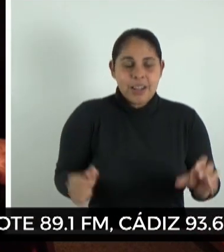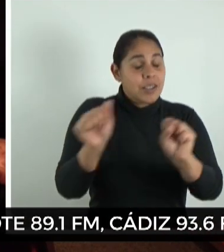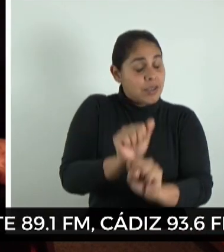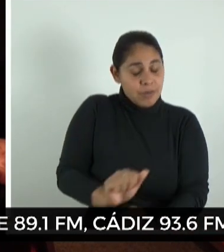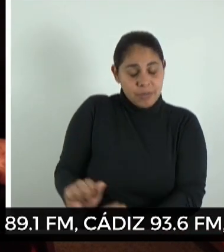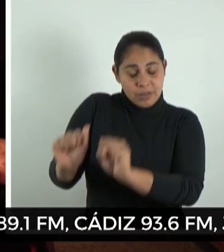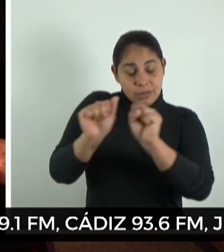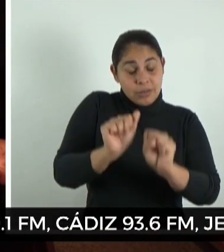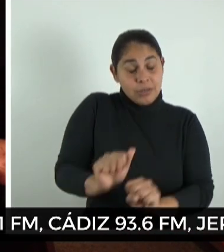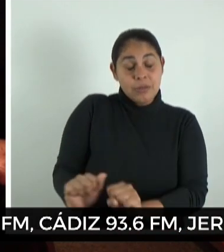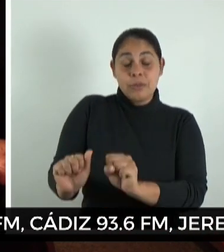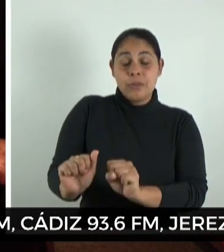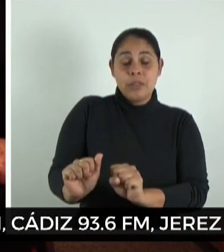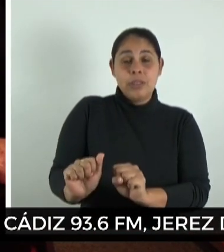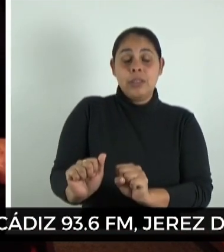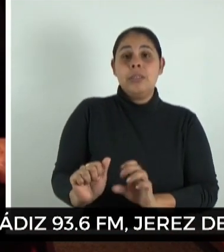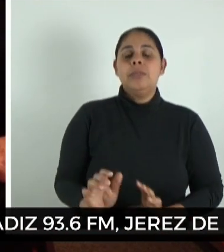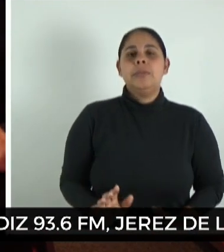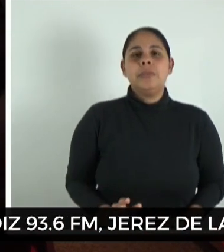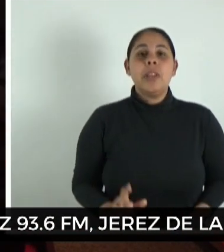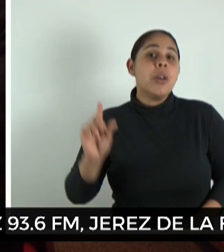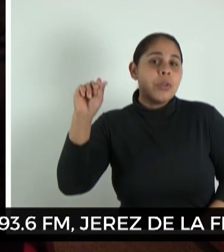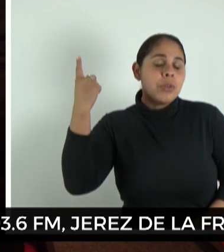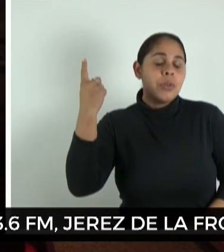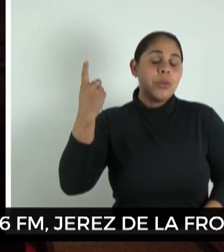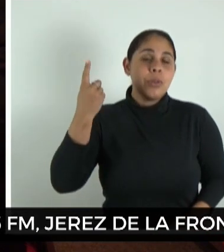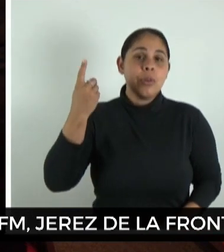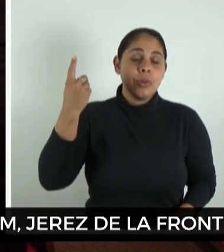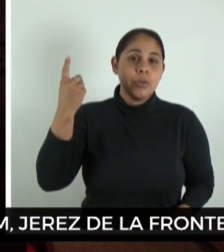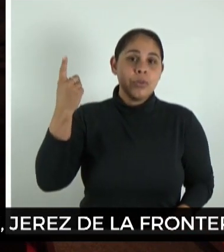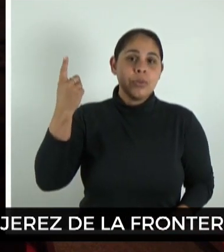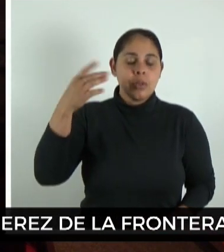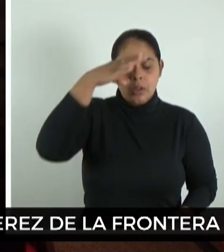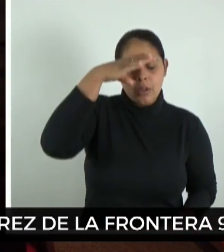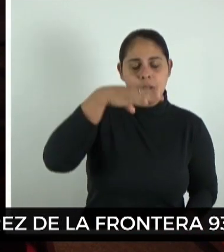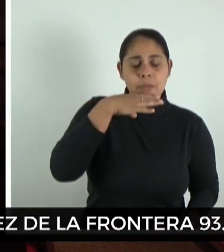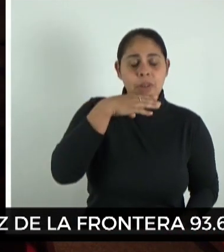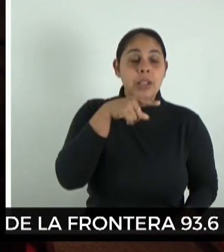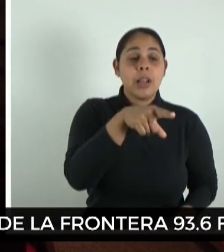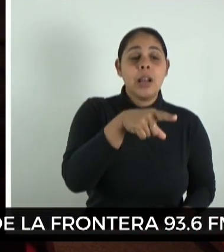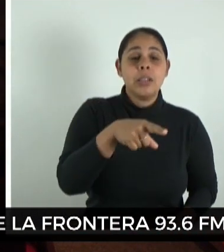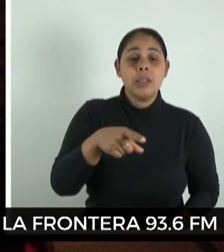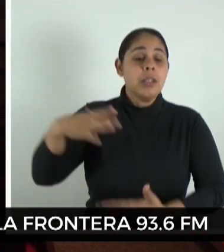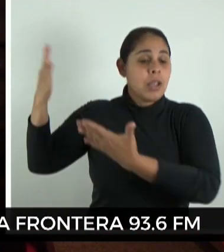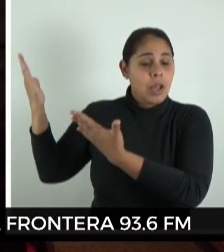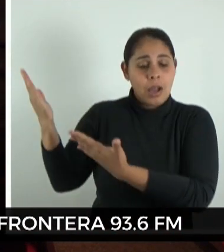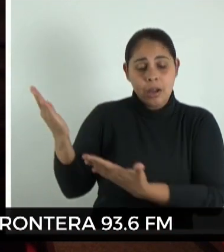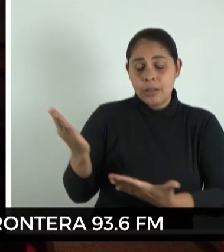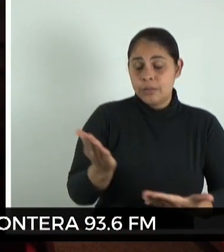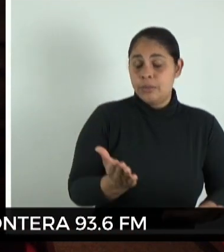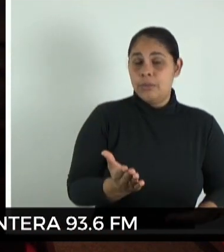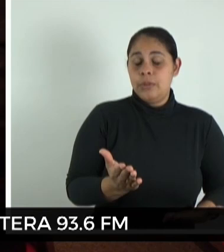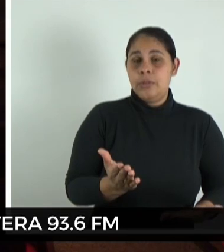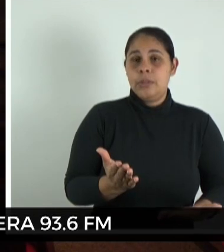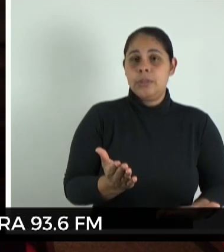Y por eso dice, Él mismo, querido oyente, Dios el Padre, Él mismo le va a ayudar. Dios el